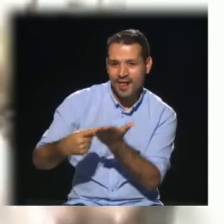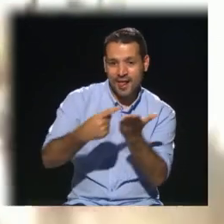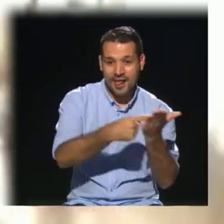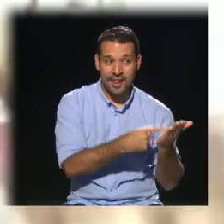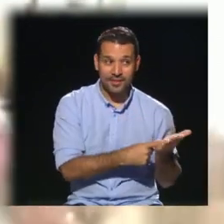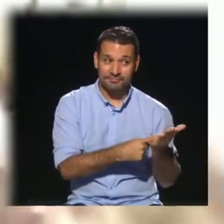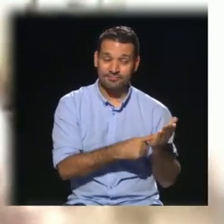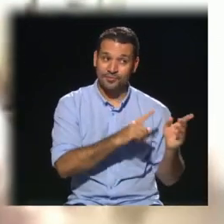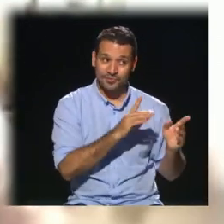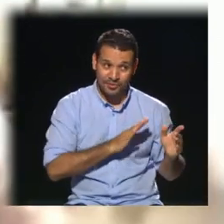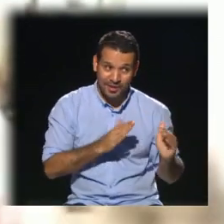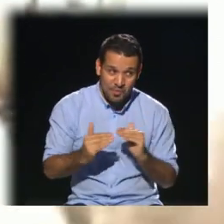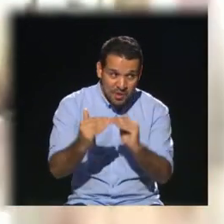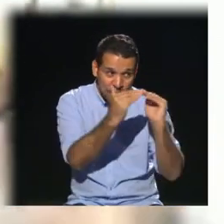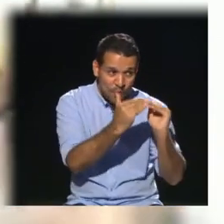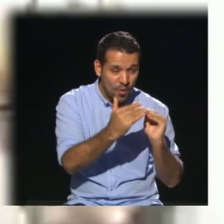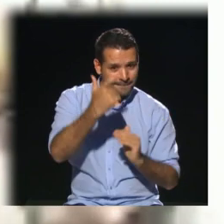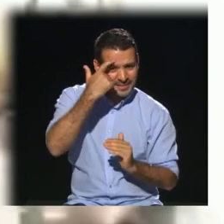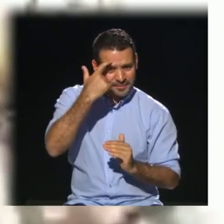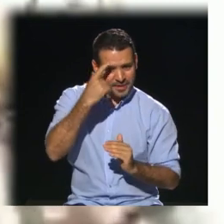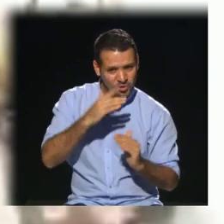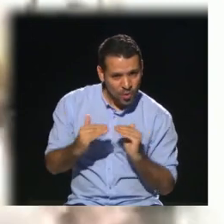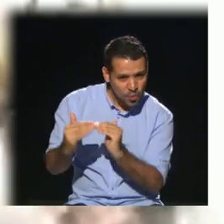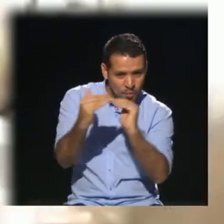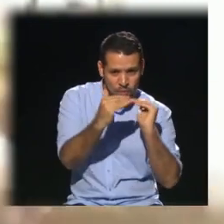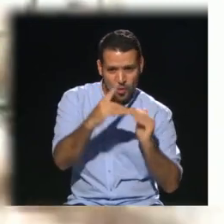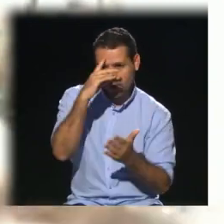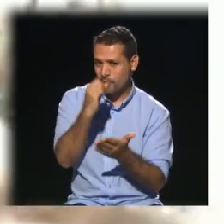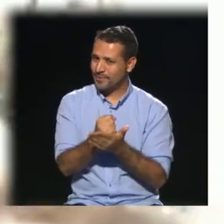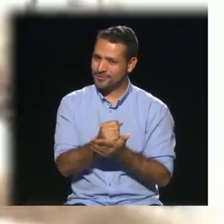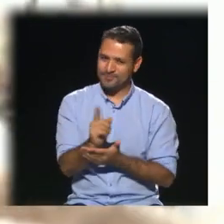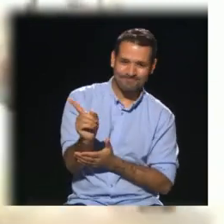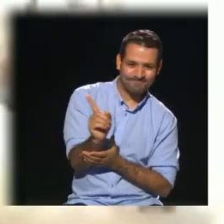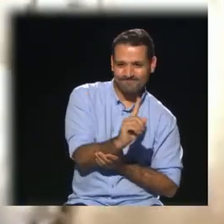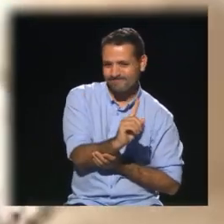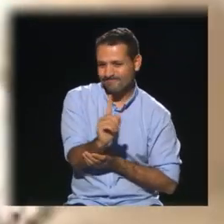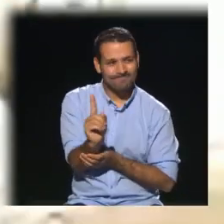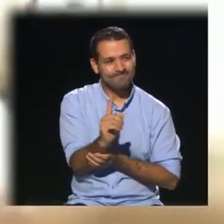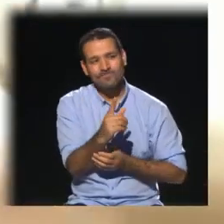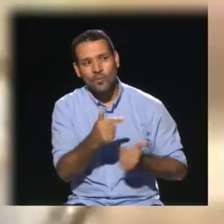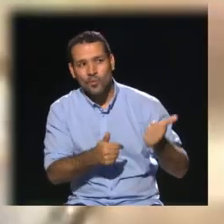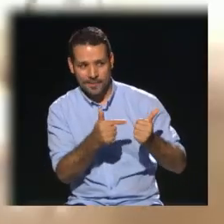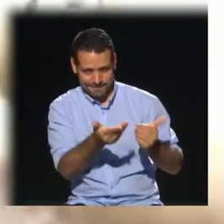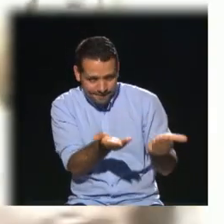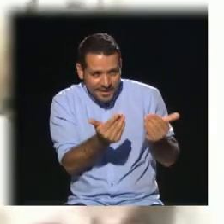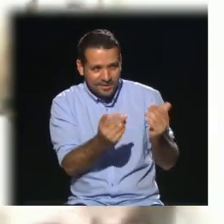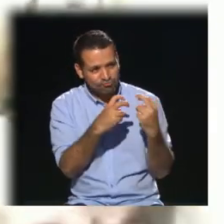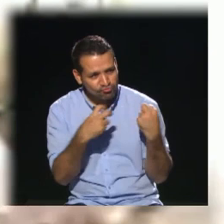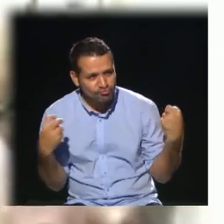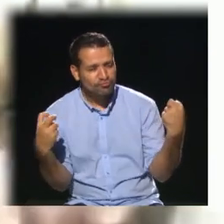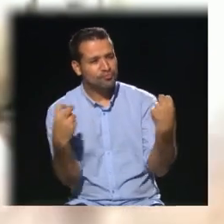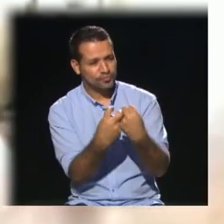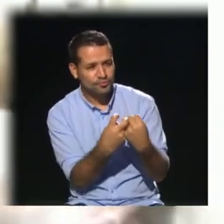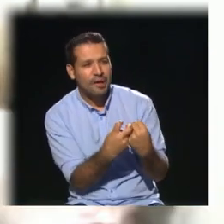muchas personas, pensamos todos de forma diferente, lo que mejor podemos hacer es juntémonos, digamos qué pensamos, qué sabemos,